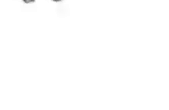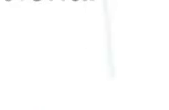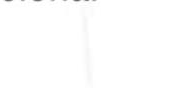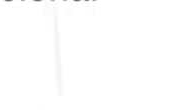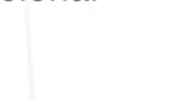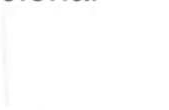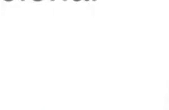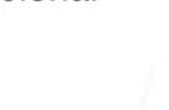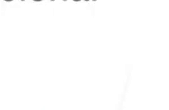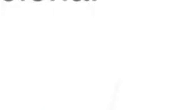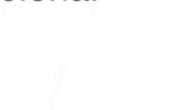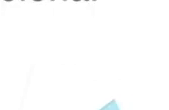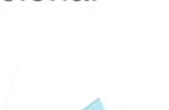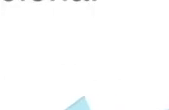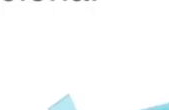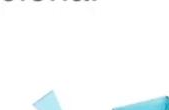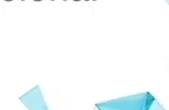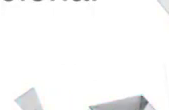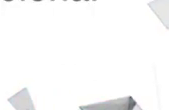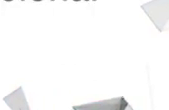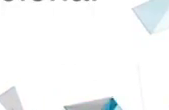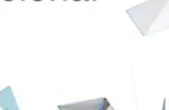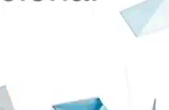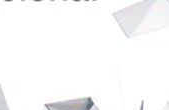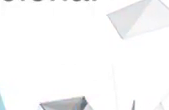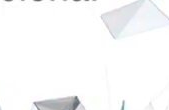inicio de espacio promocional